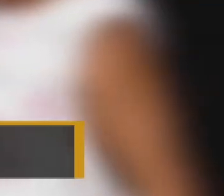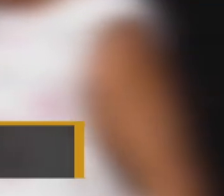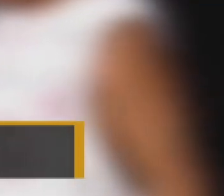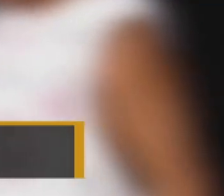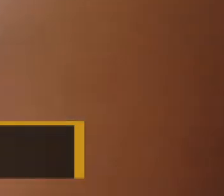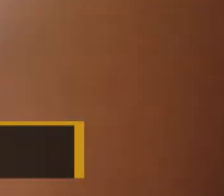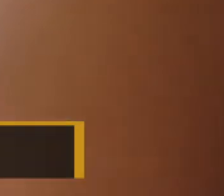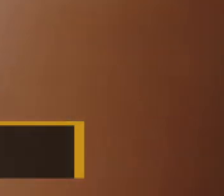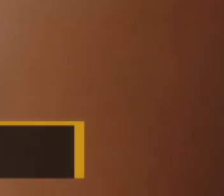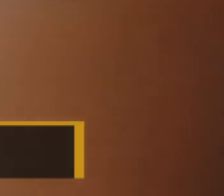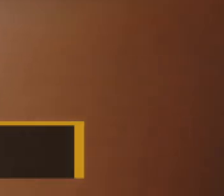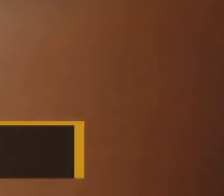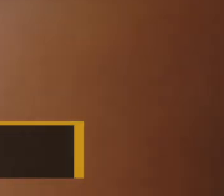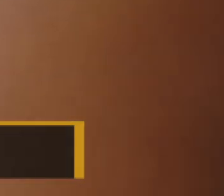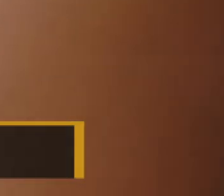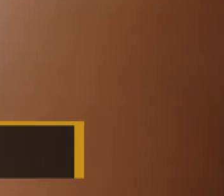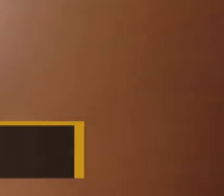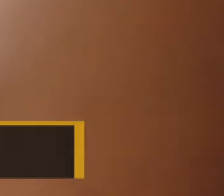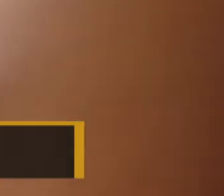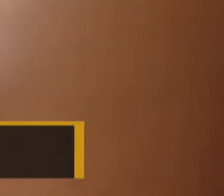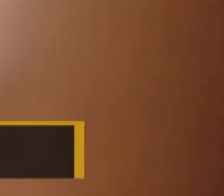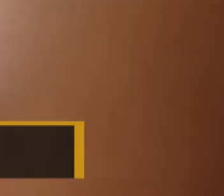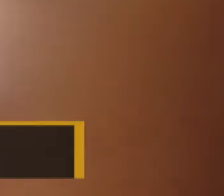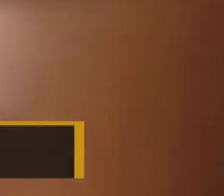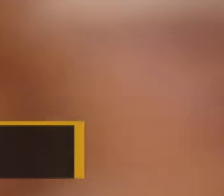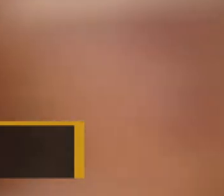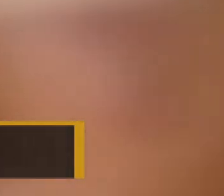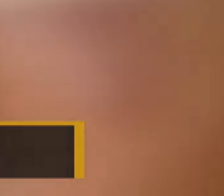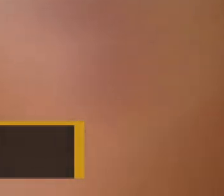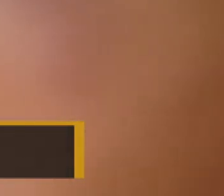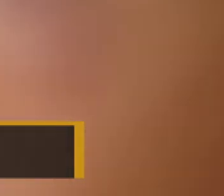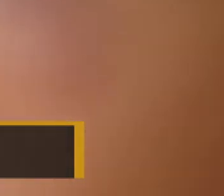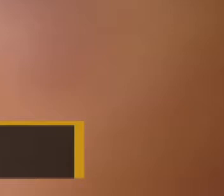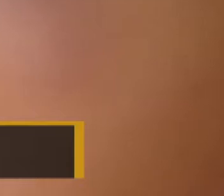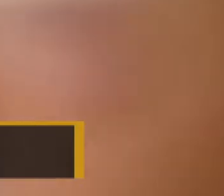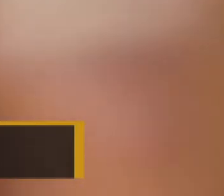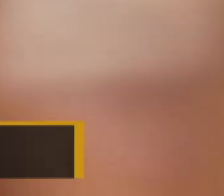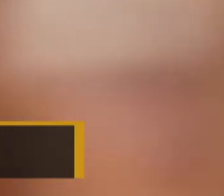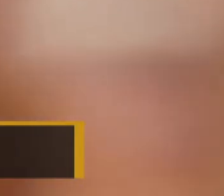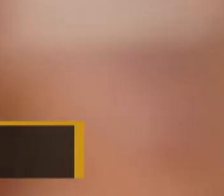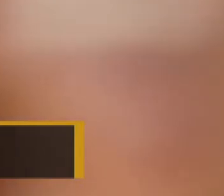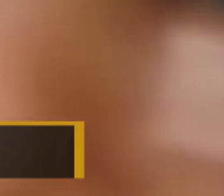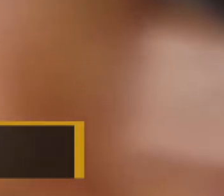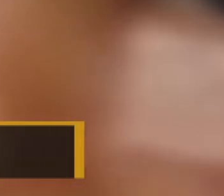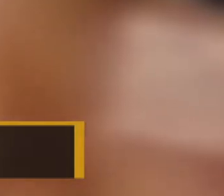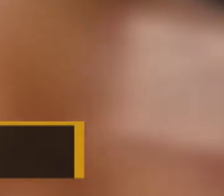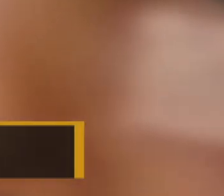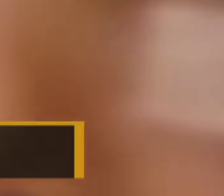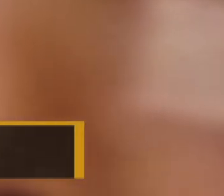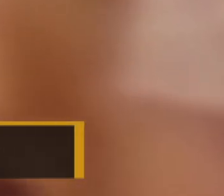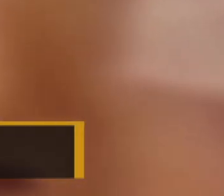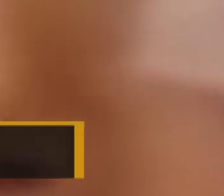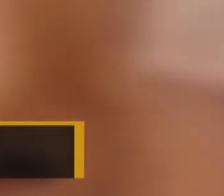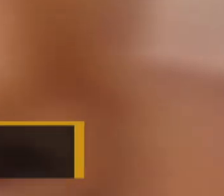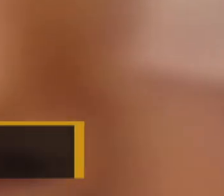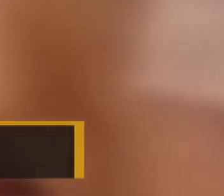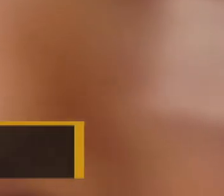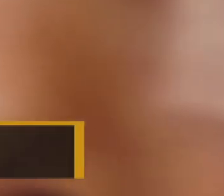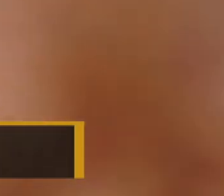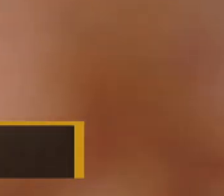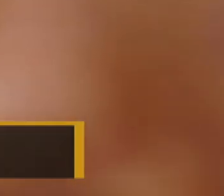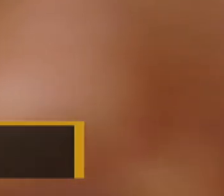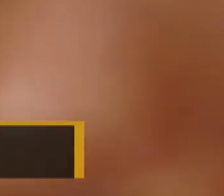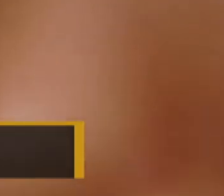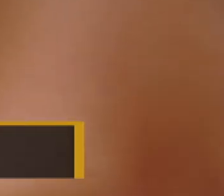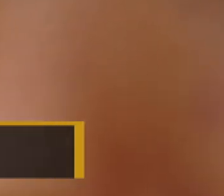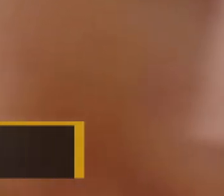y lo mordió. La preocupación para la familia del menor es que al parecer al niño no se le ha prestado la ayuda pertinente que amerita el caso